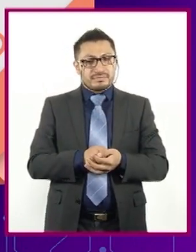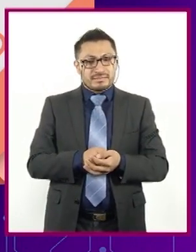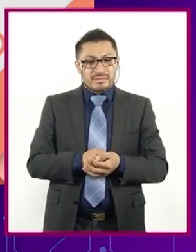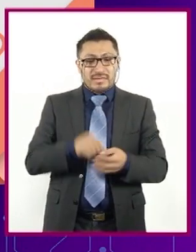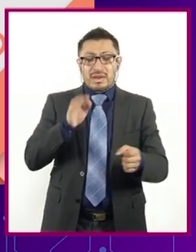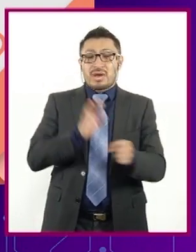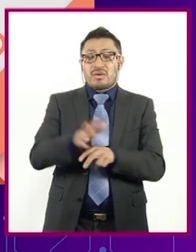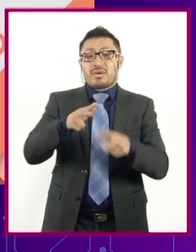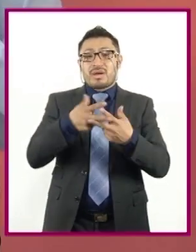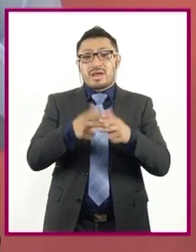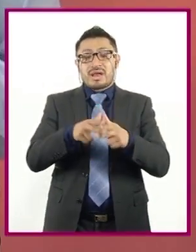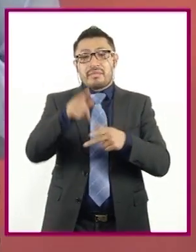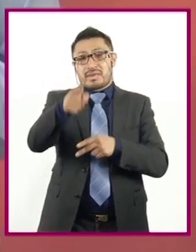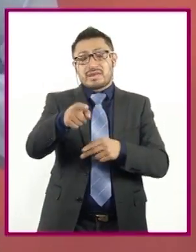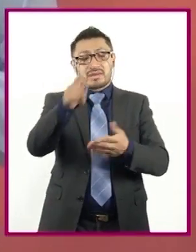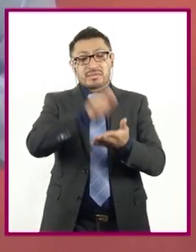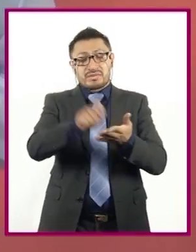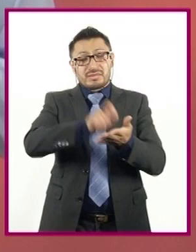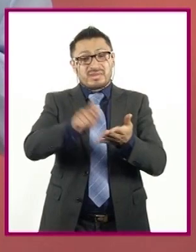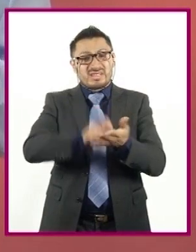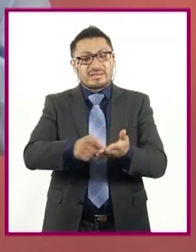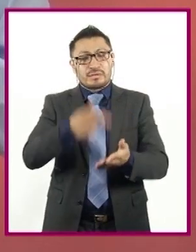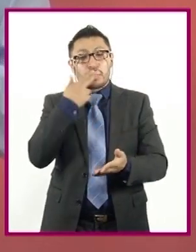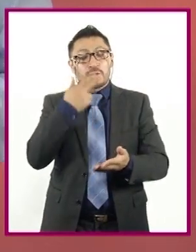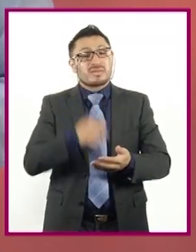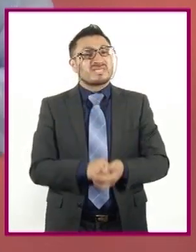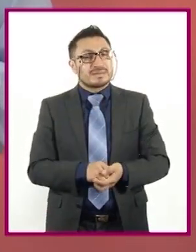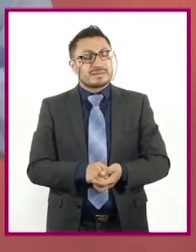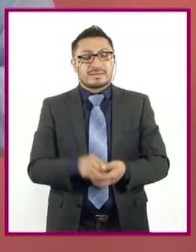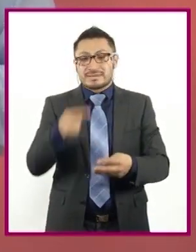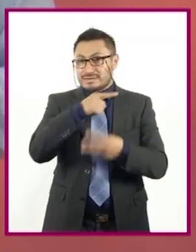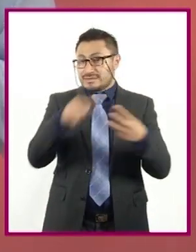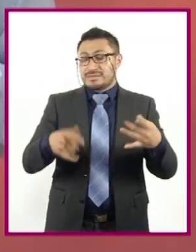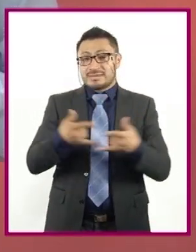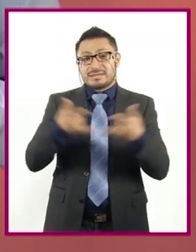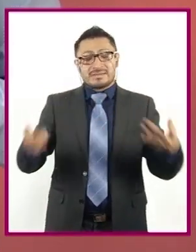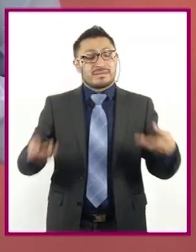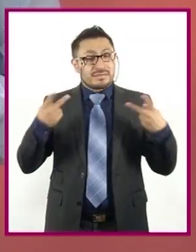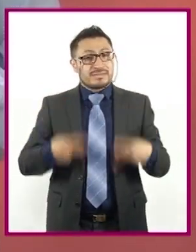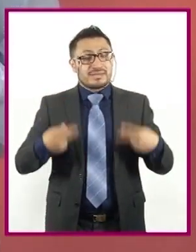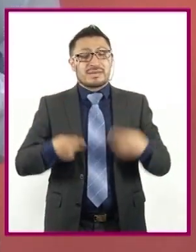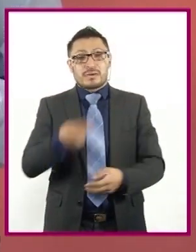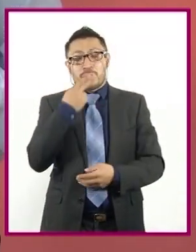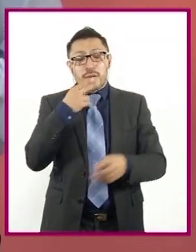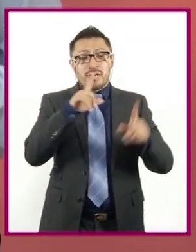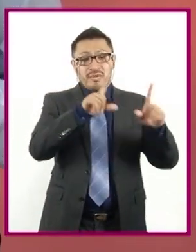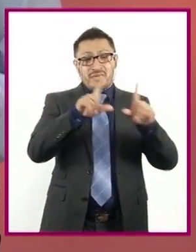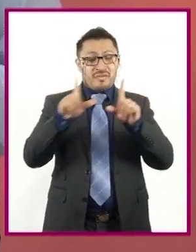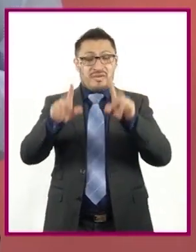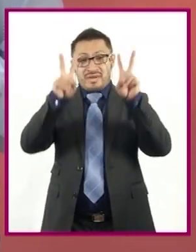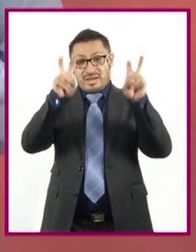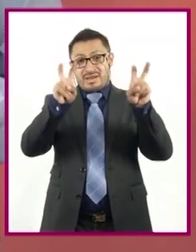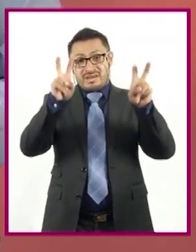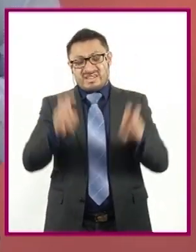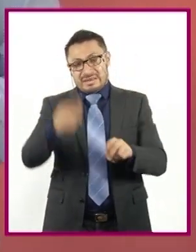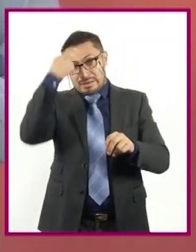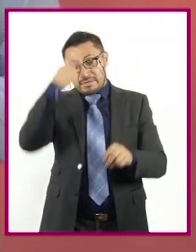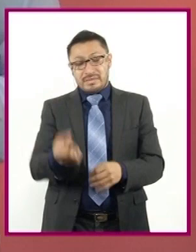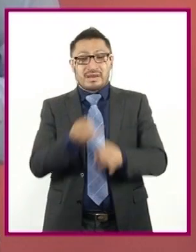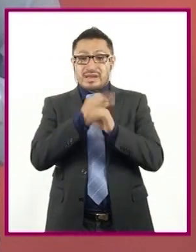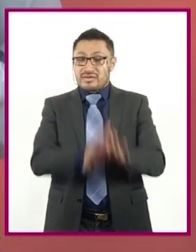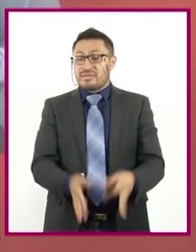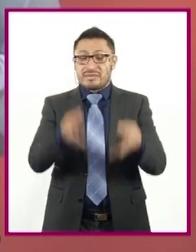información? En las tres historias, los protagonistas usaron fichas temáticas para conservar la información más